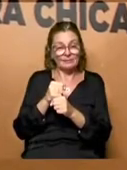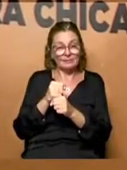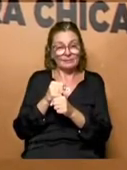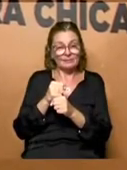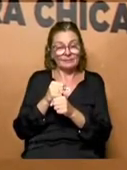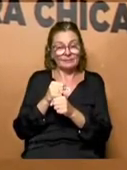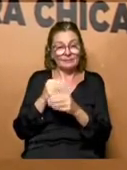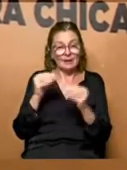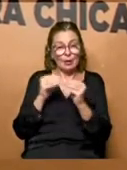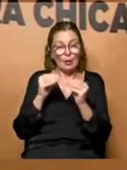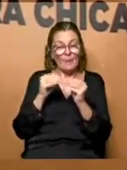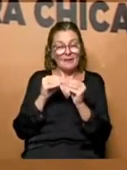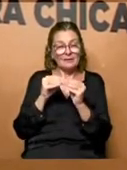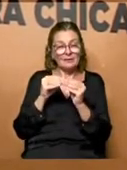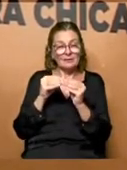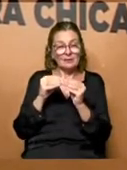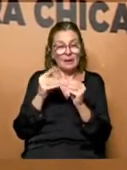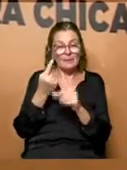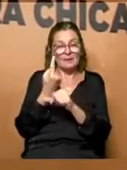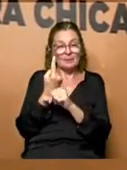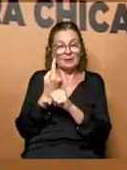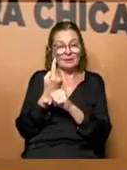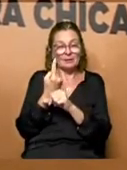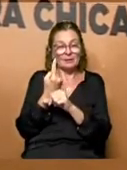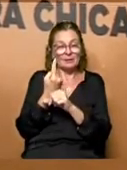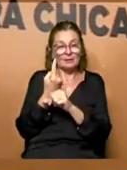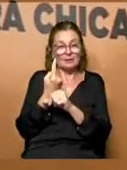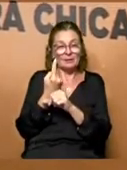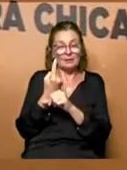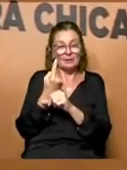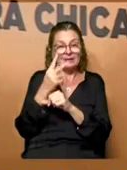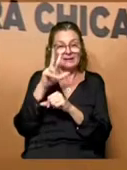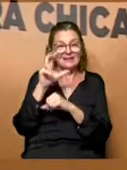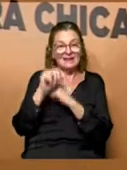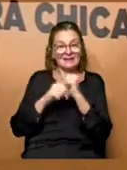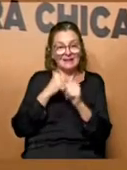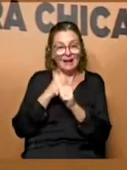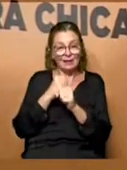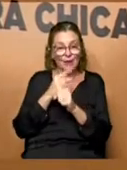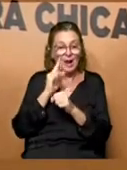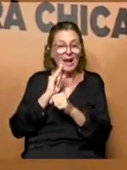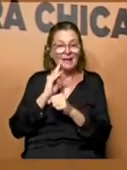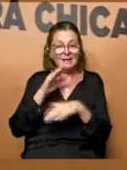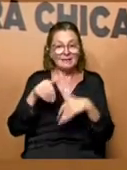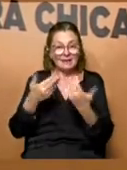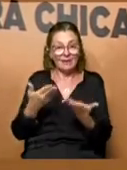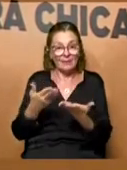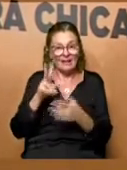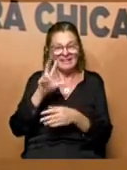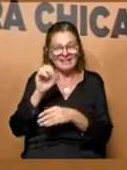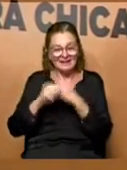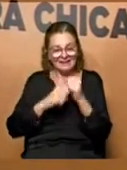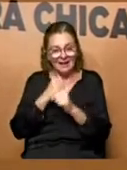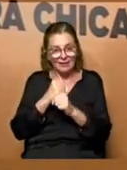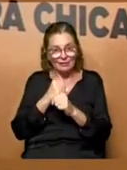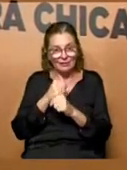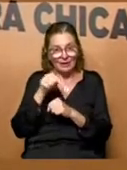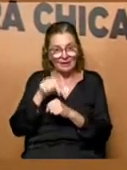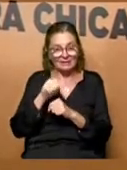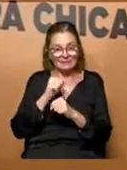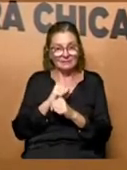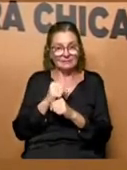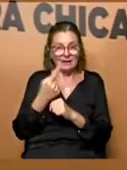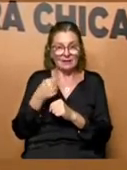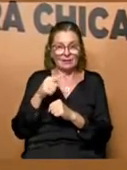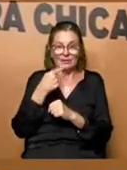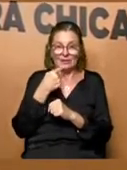la olla del compañero que estaba primero tenía un merendero con 30 años. 30 años lleva el merendero funcionando ahí. Entonces